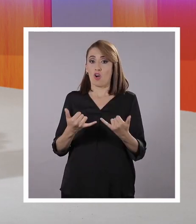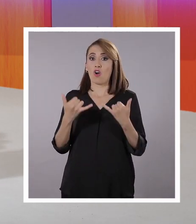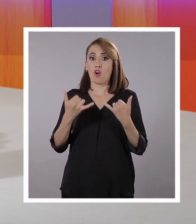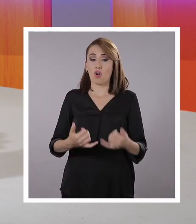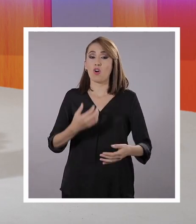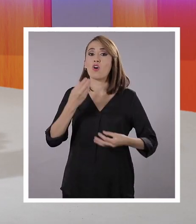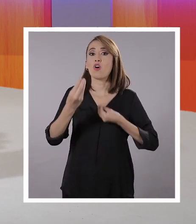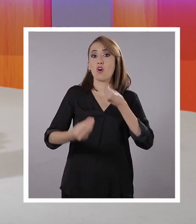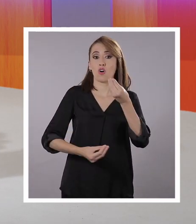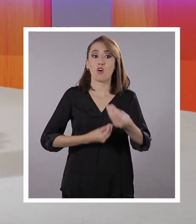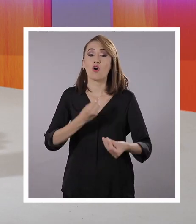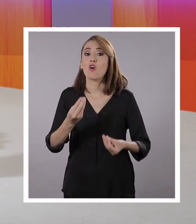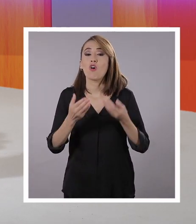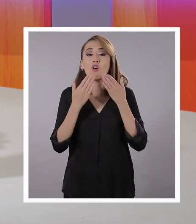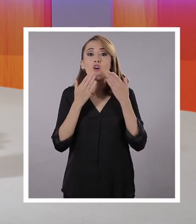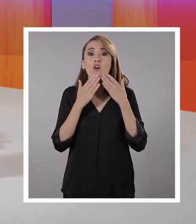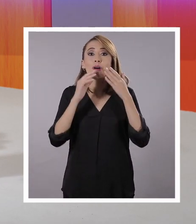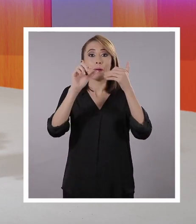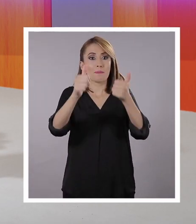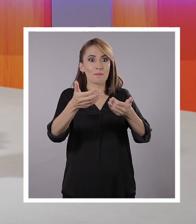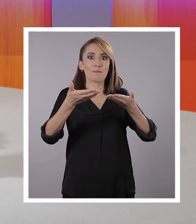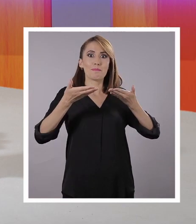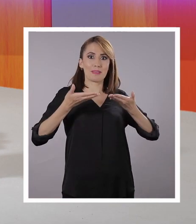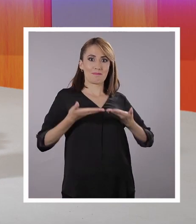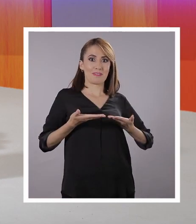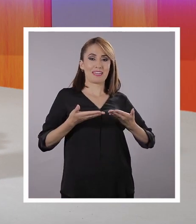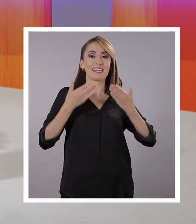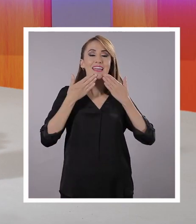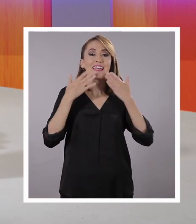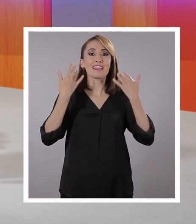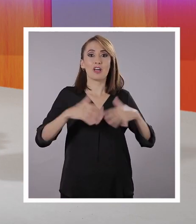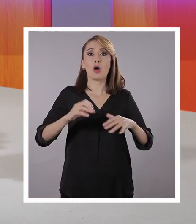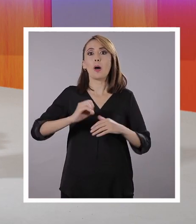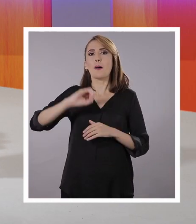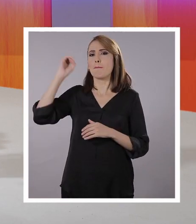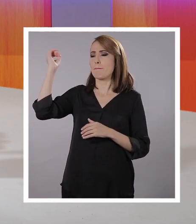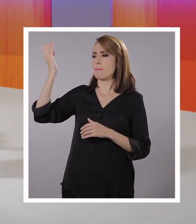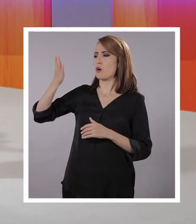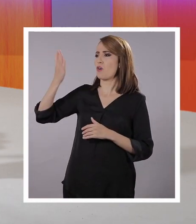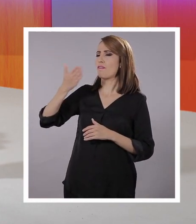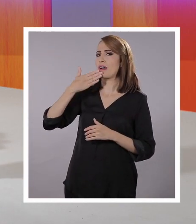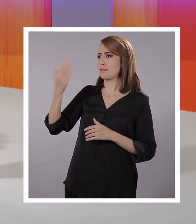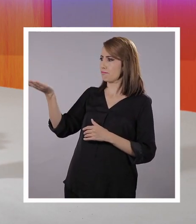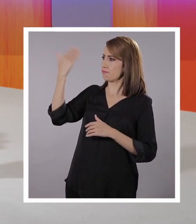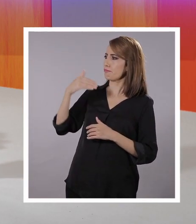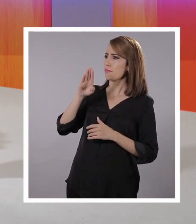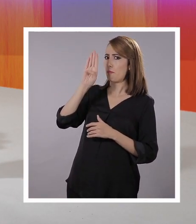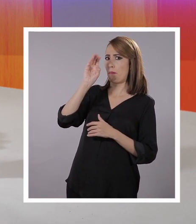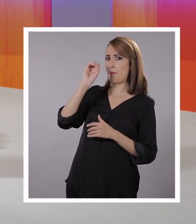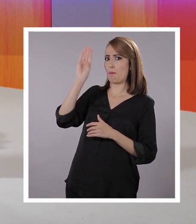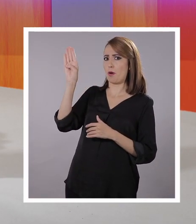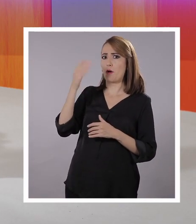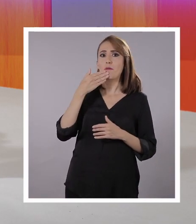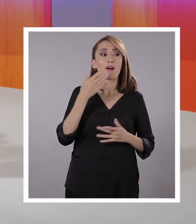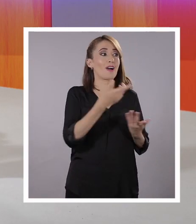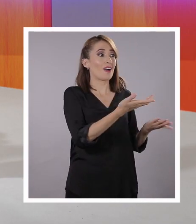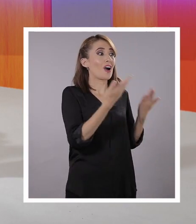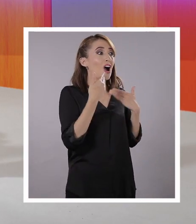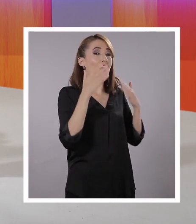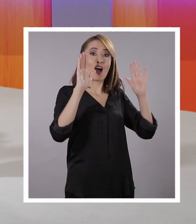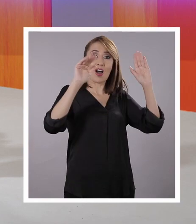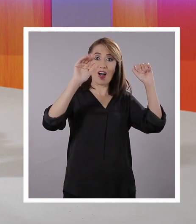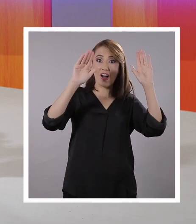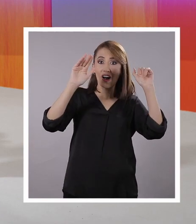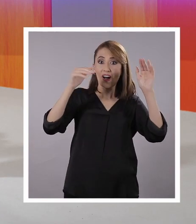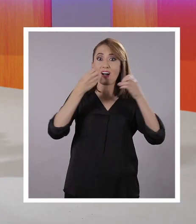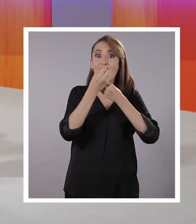darle nuevamente la bienvenida a este programa al profe Bob. Profe, bienvenido. ¡Hola! Muy bien. ¿Cómo